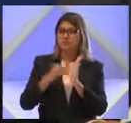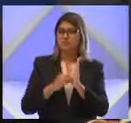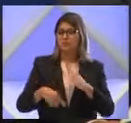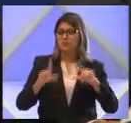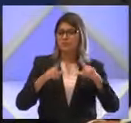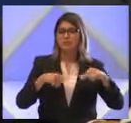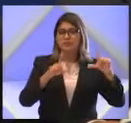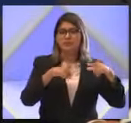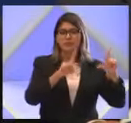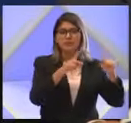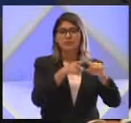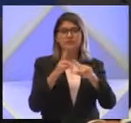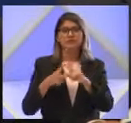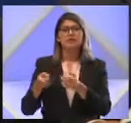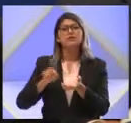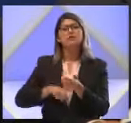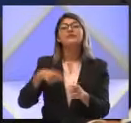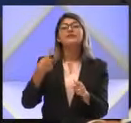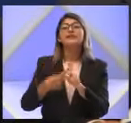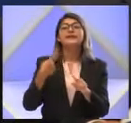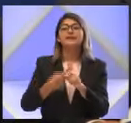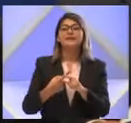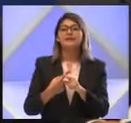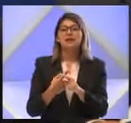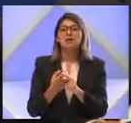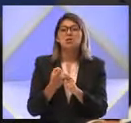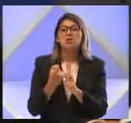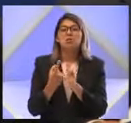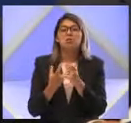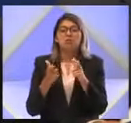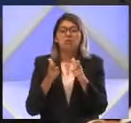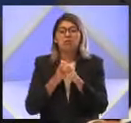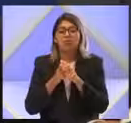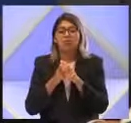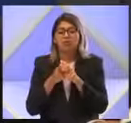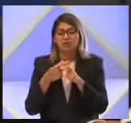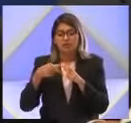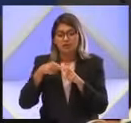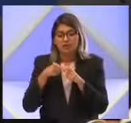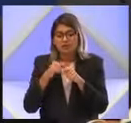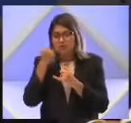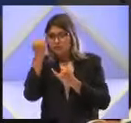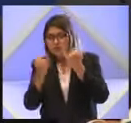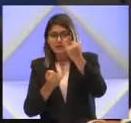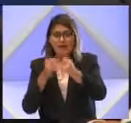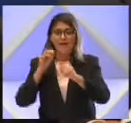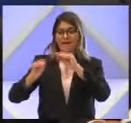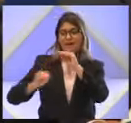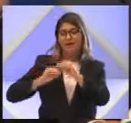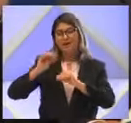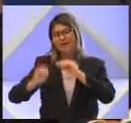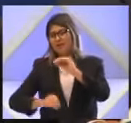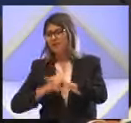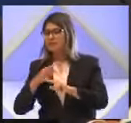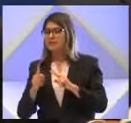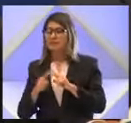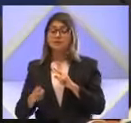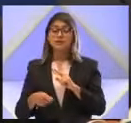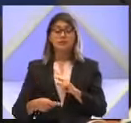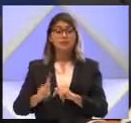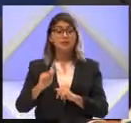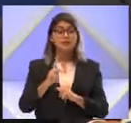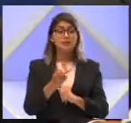de internet es una obra de pocos allí hay que hacer muchísimo y grandes oportunidades de empleo